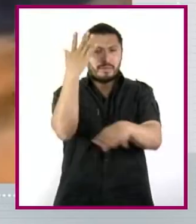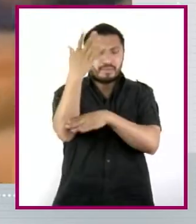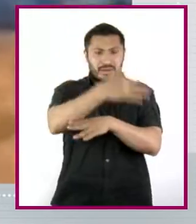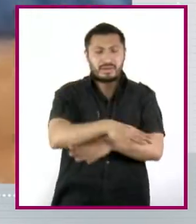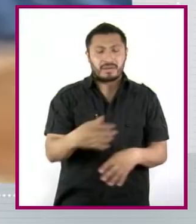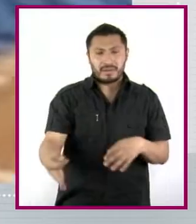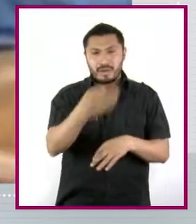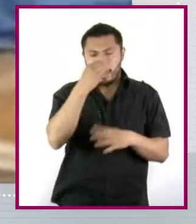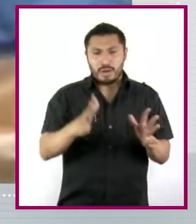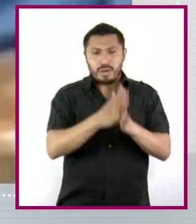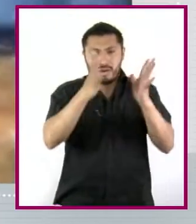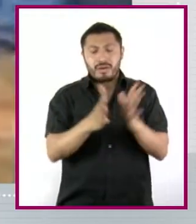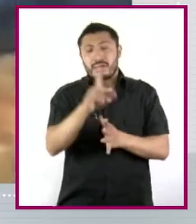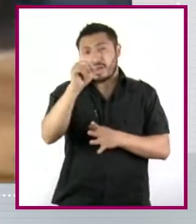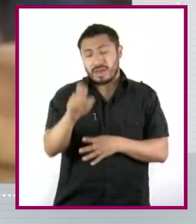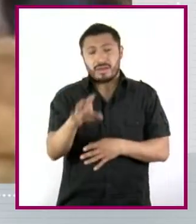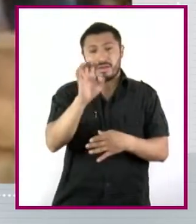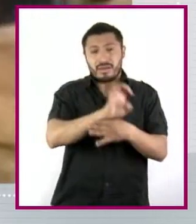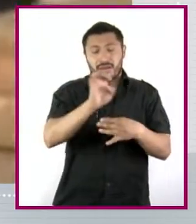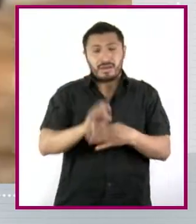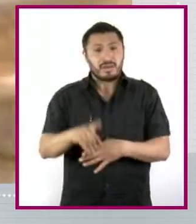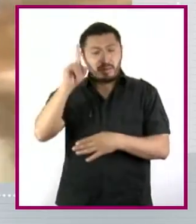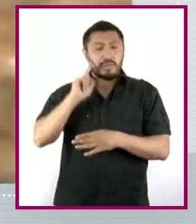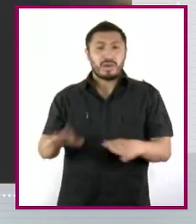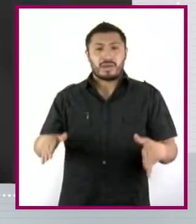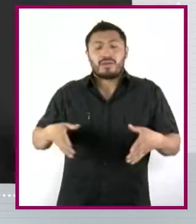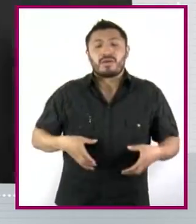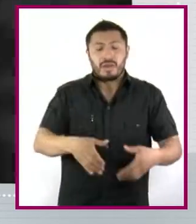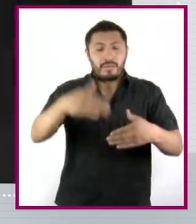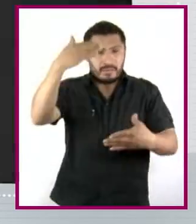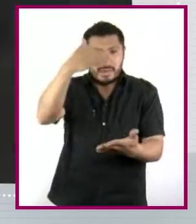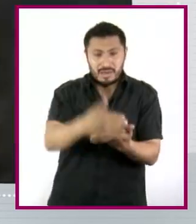de agua, entonces las mujeres bloquearon caminos y tomaron como